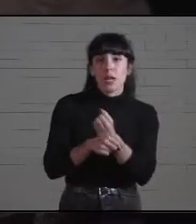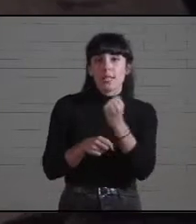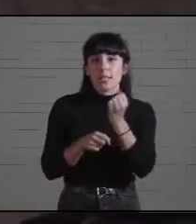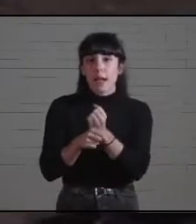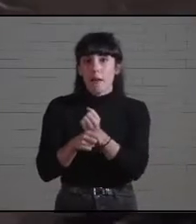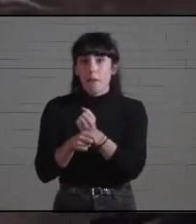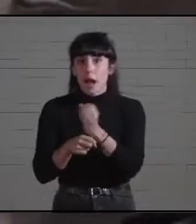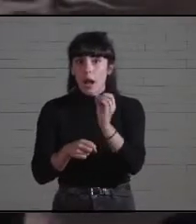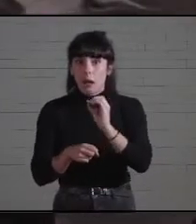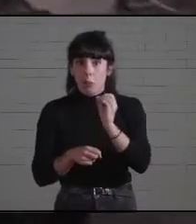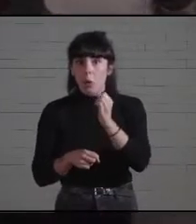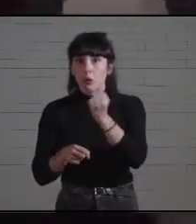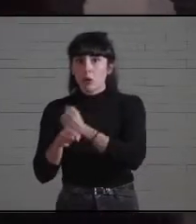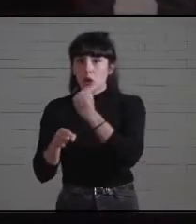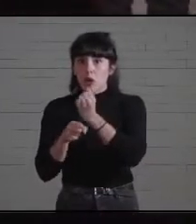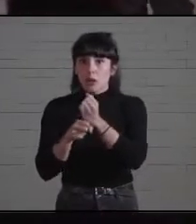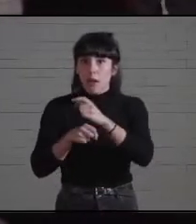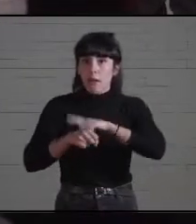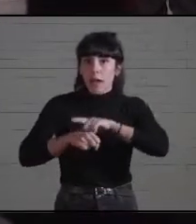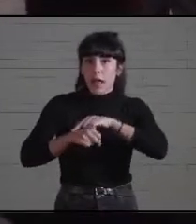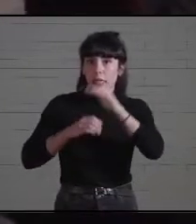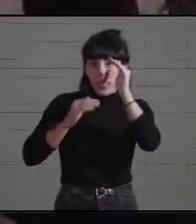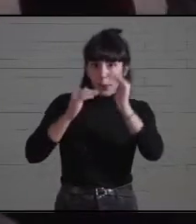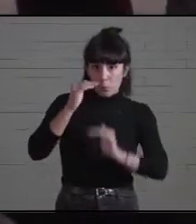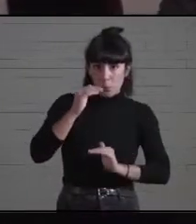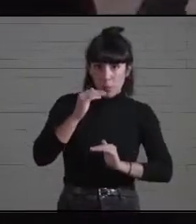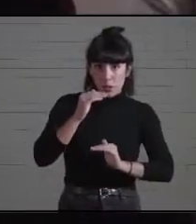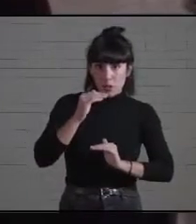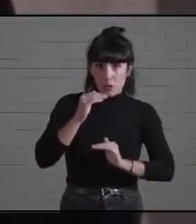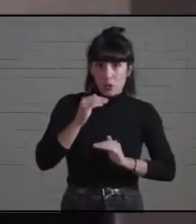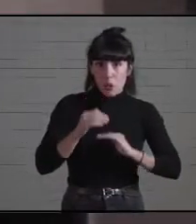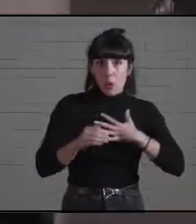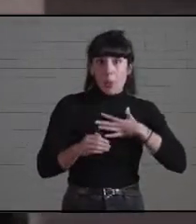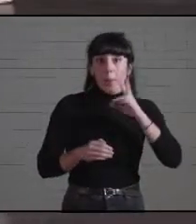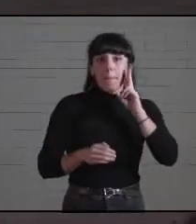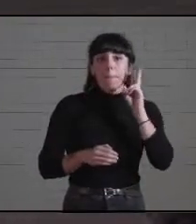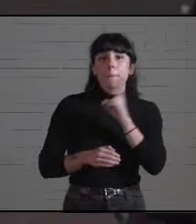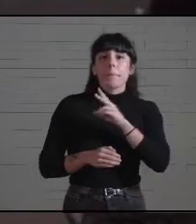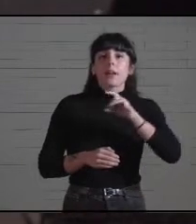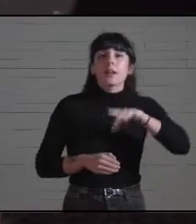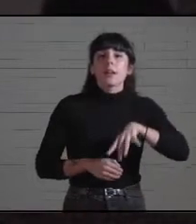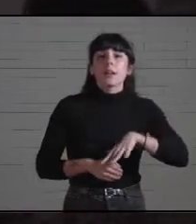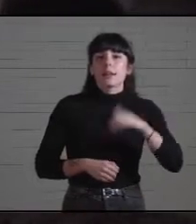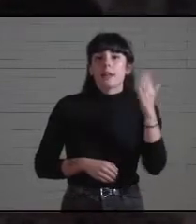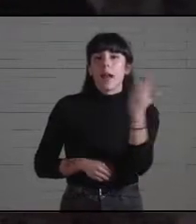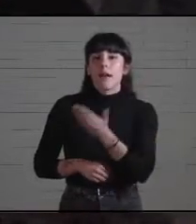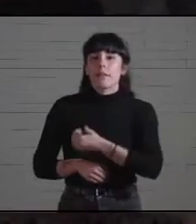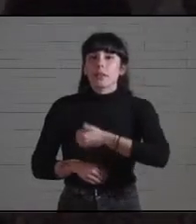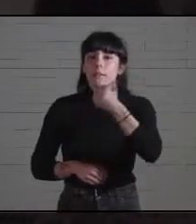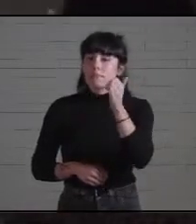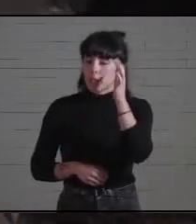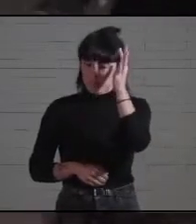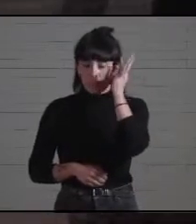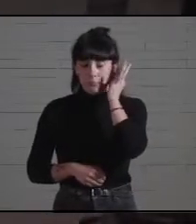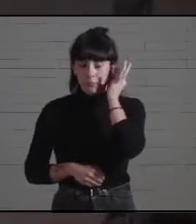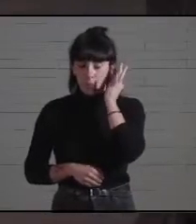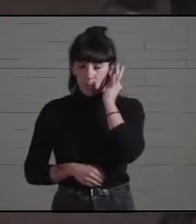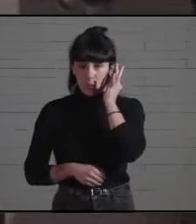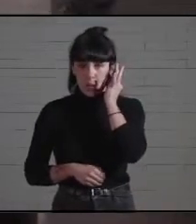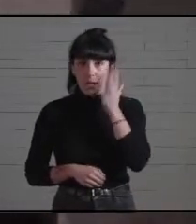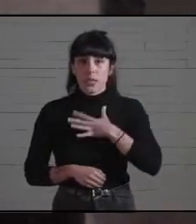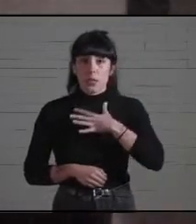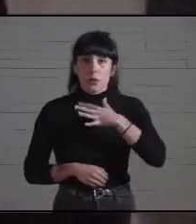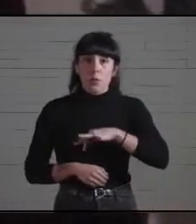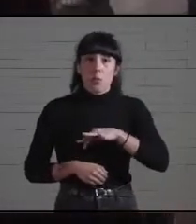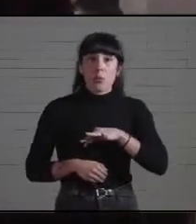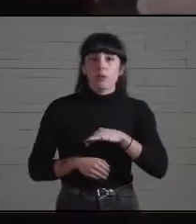es el color amarillo. Podemos ver que las más afectadas son las mujeres que tienen educación obligatoria o menos, con